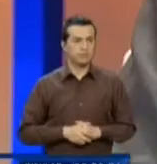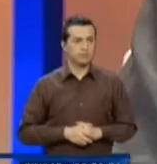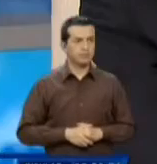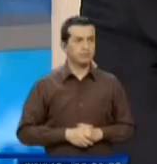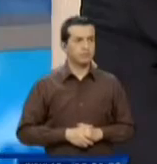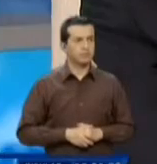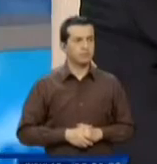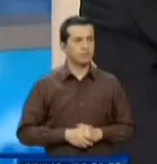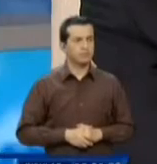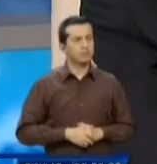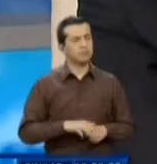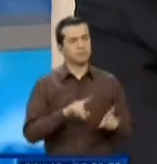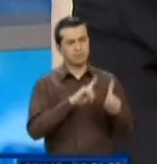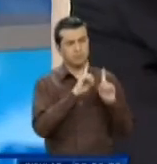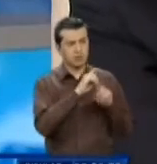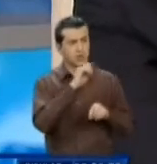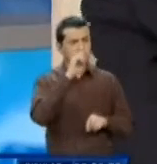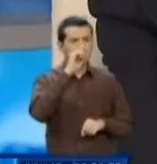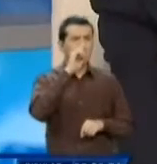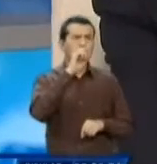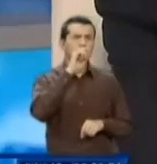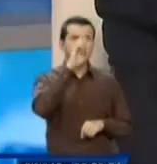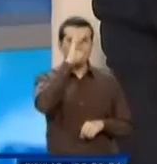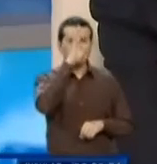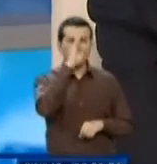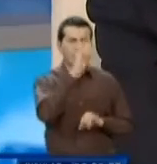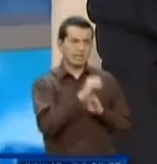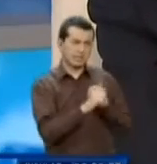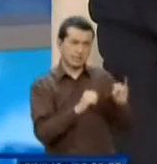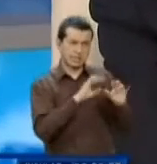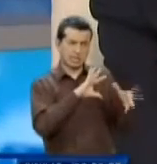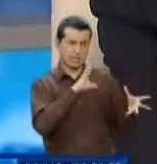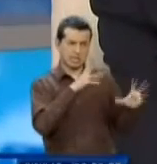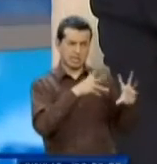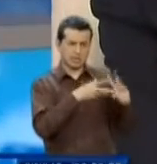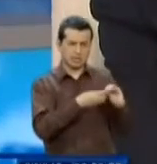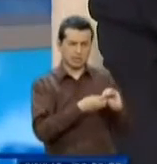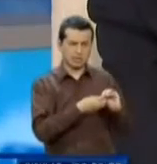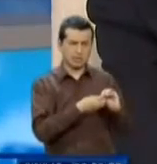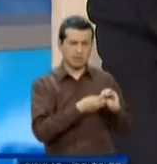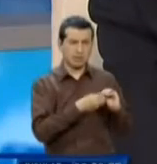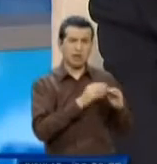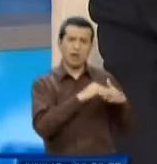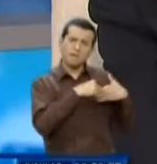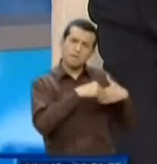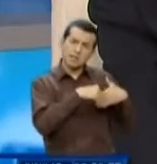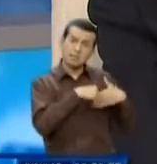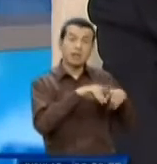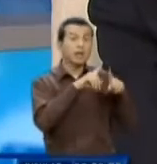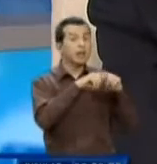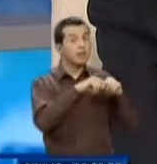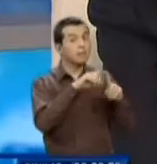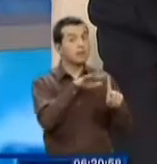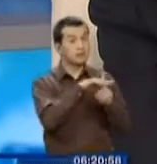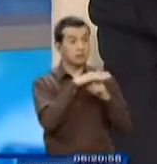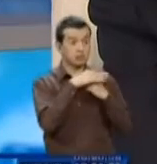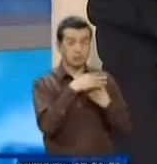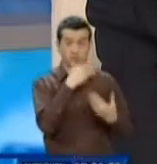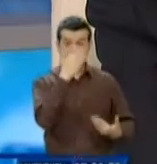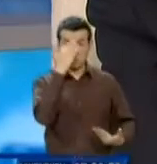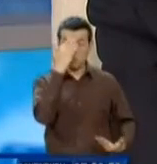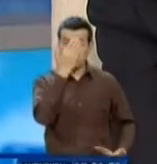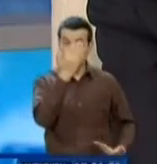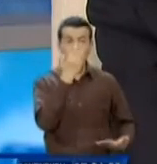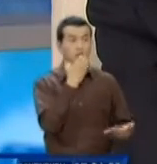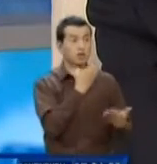Es una izquierda adaptada. ¿Esa izquierda adaptada es flexible de acuerdo a las coyunturas